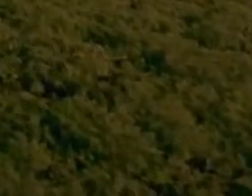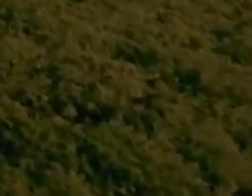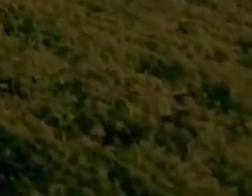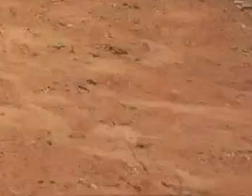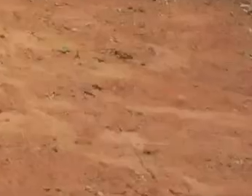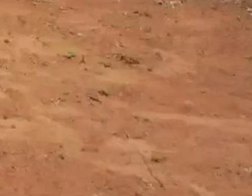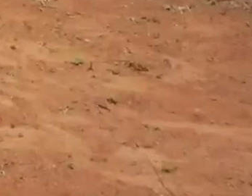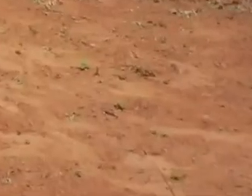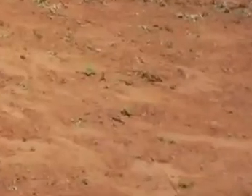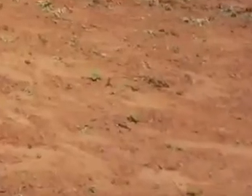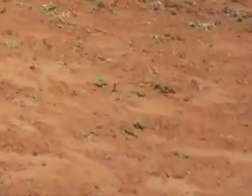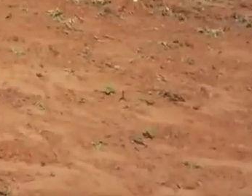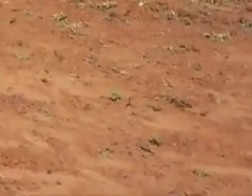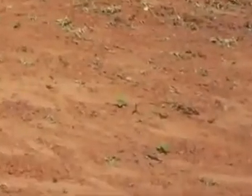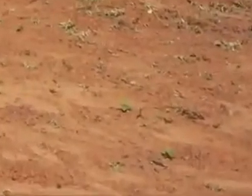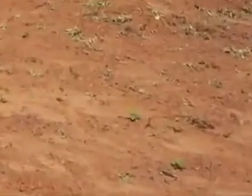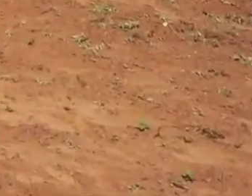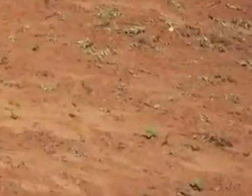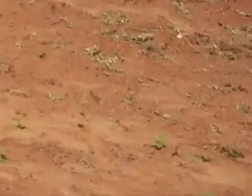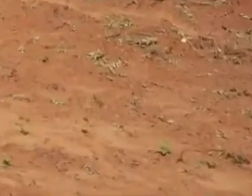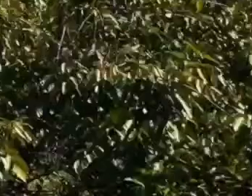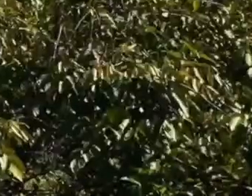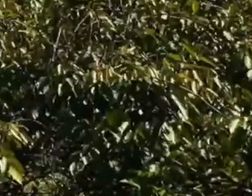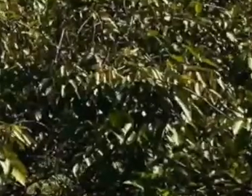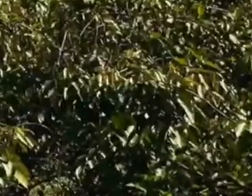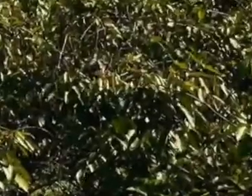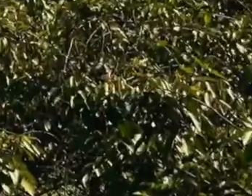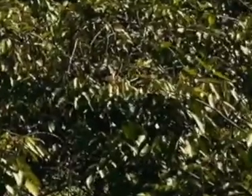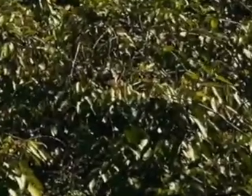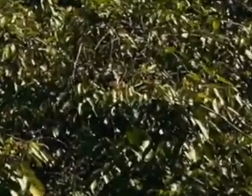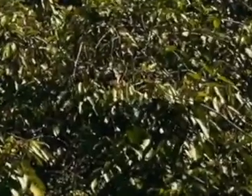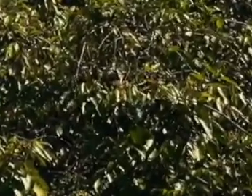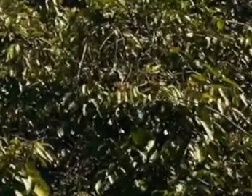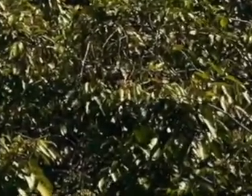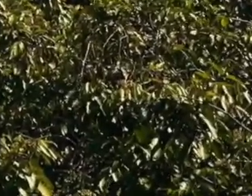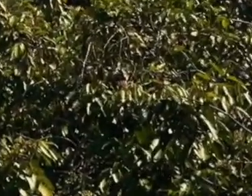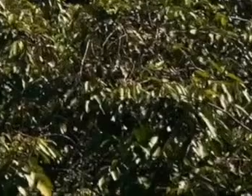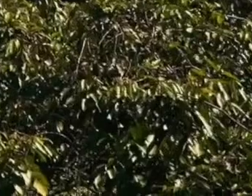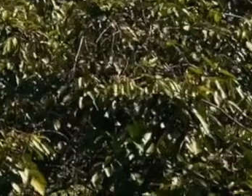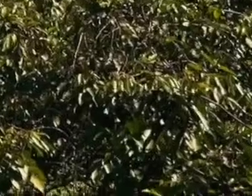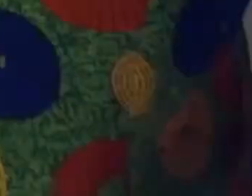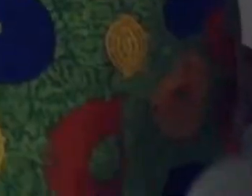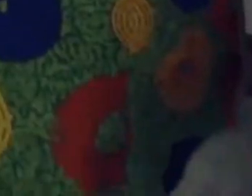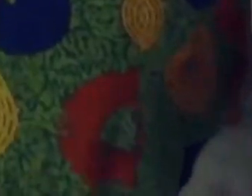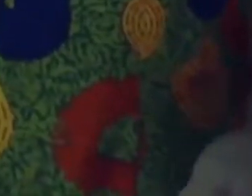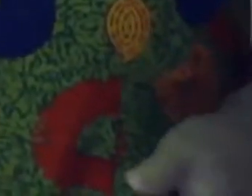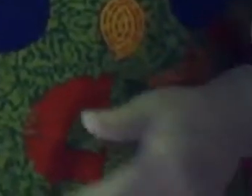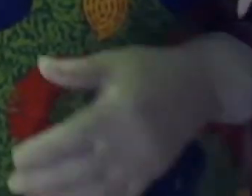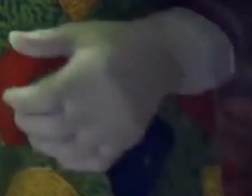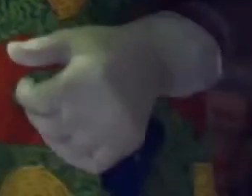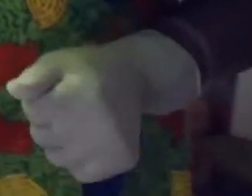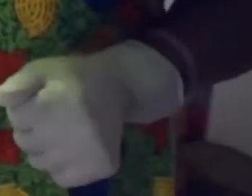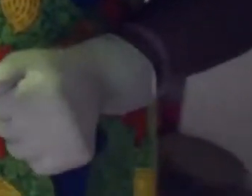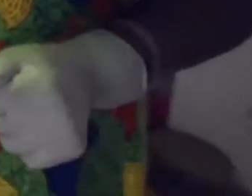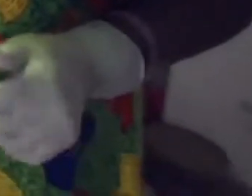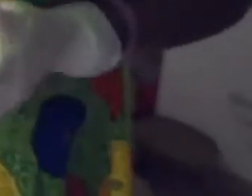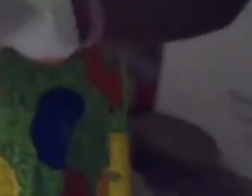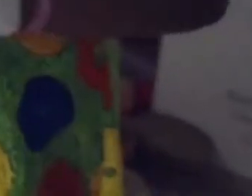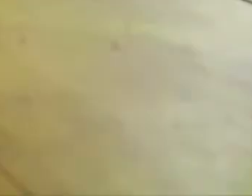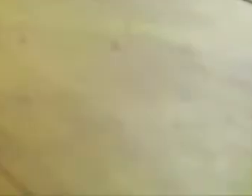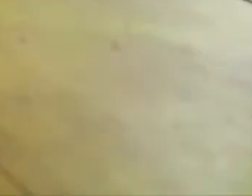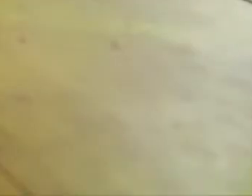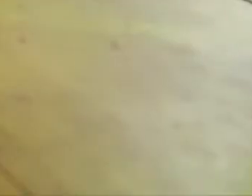entorno, pero no lo hemos sabido valorar en lo más mínimo. Esa oportunidad entre las dos